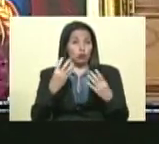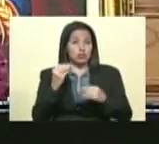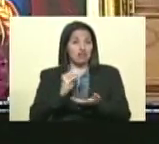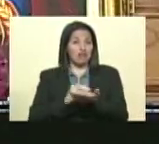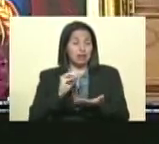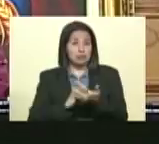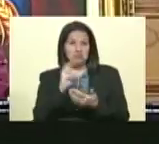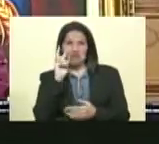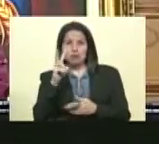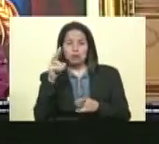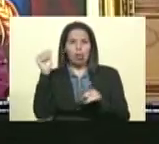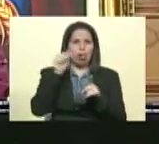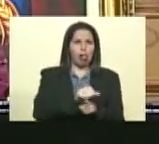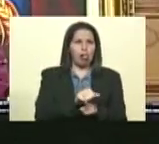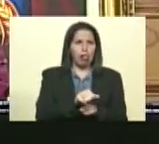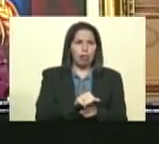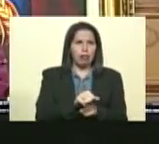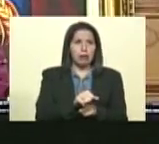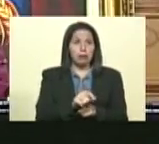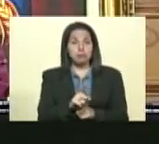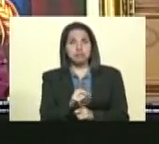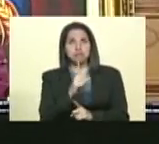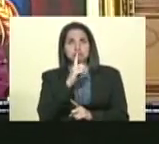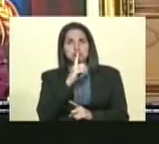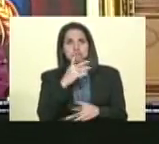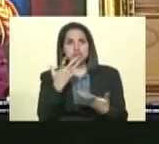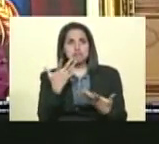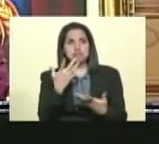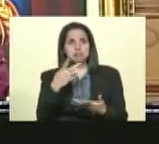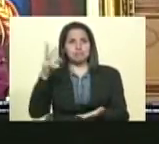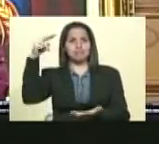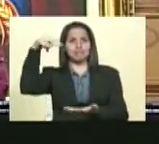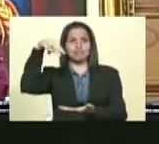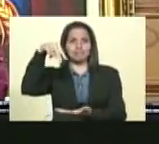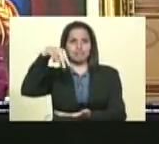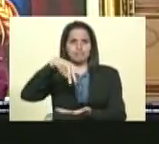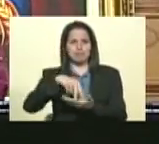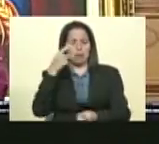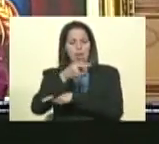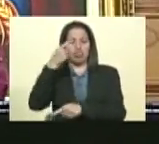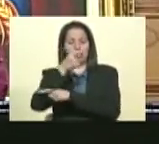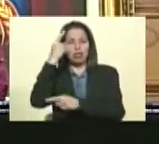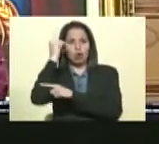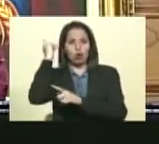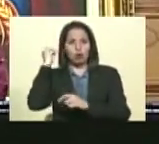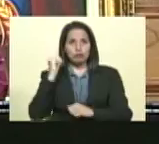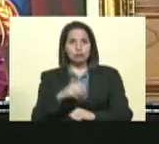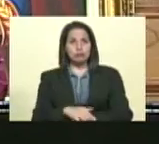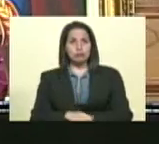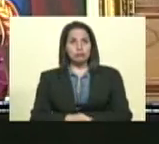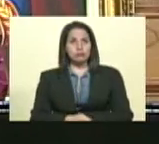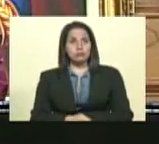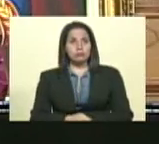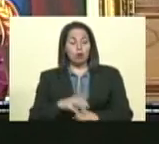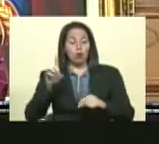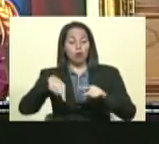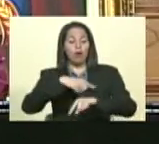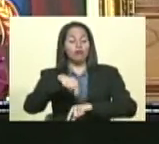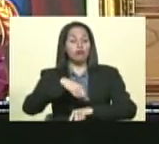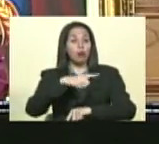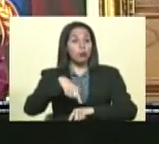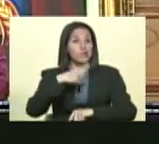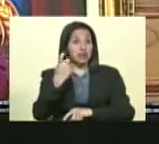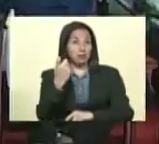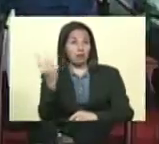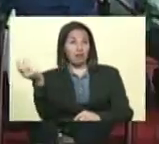visto derrocado, y aquí lo que estoy es de pie mandando, compadre. Y cuánto tiempo, cuando